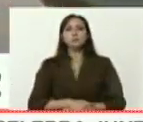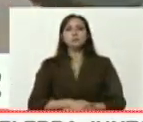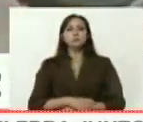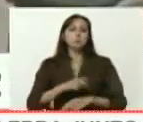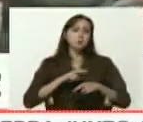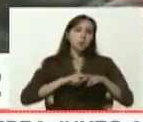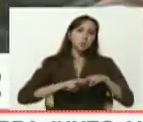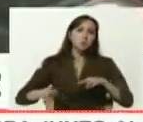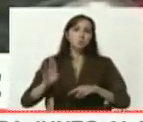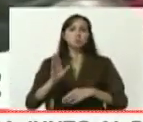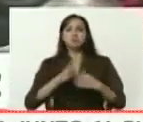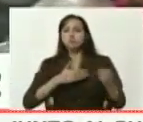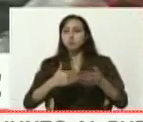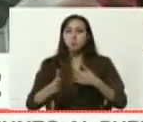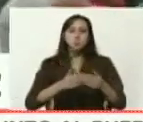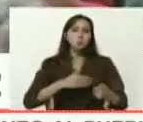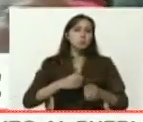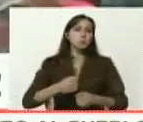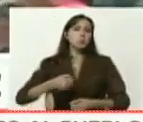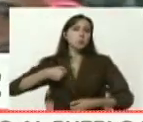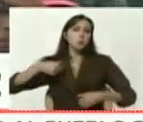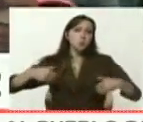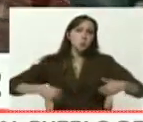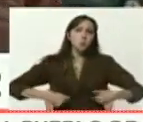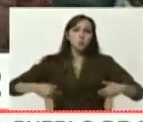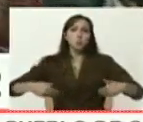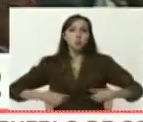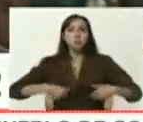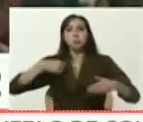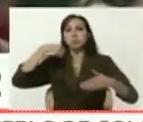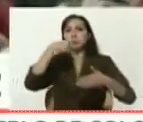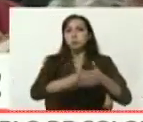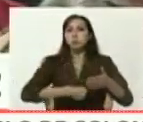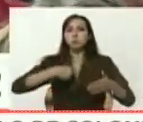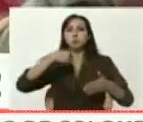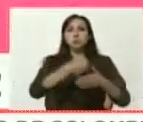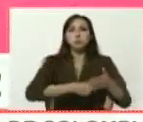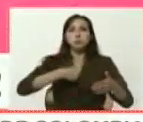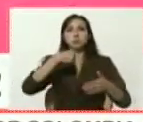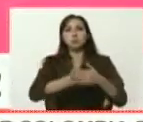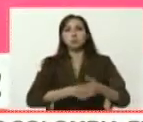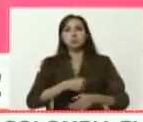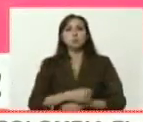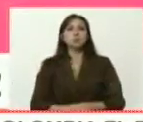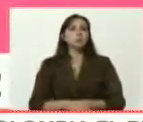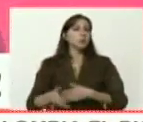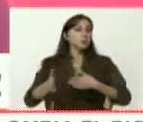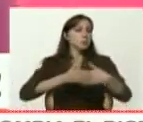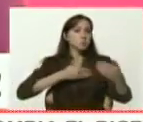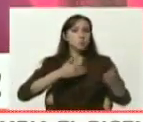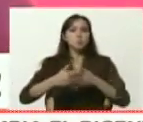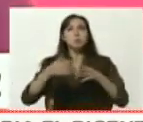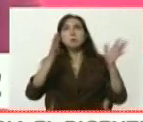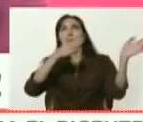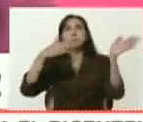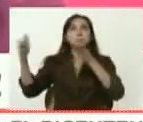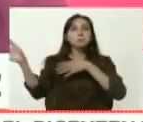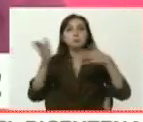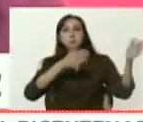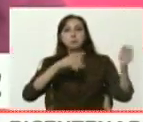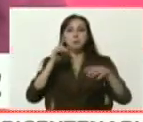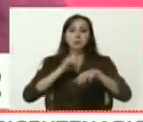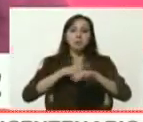ropa, soportando las peores condiciones y las más inclementes condiciones climáticas de nuestra, de esa